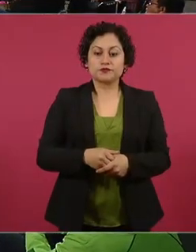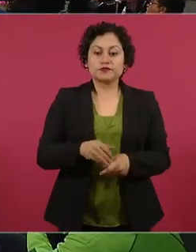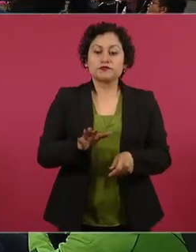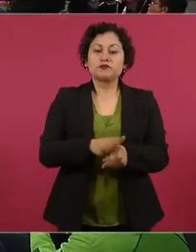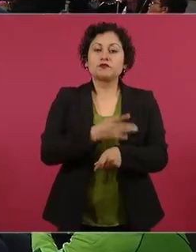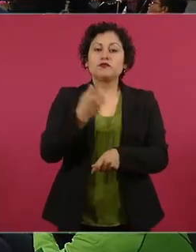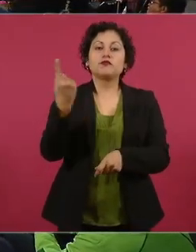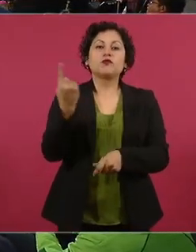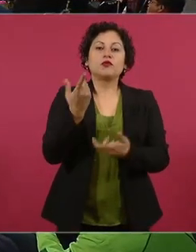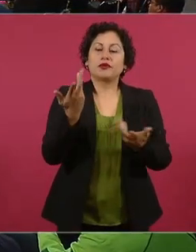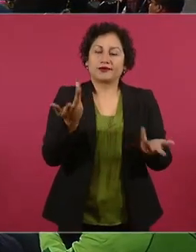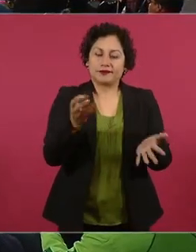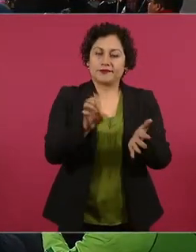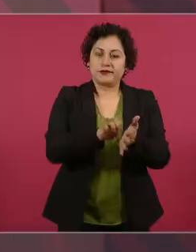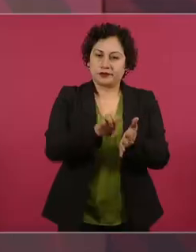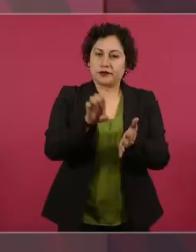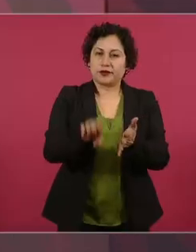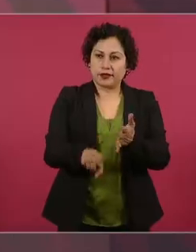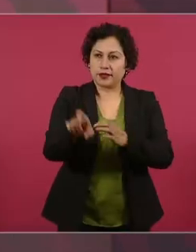estas empresas